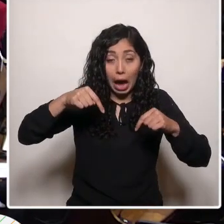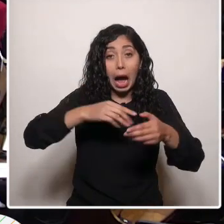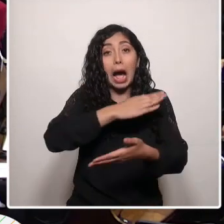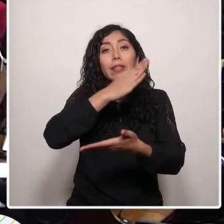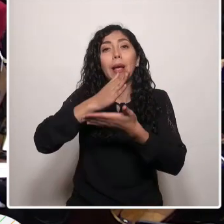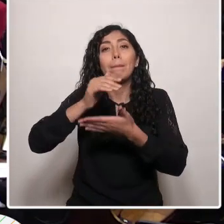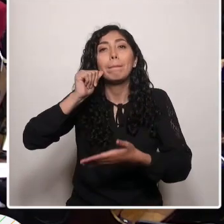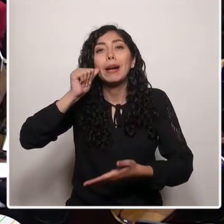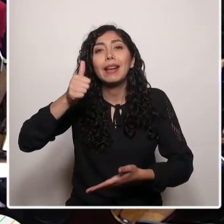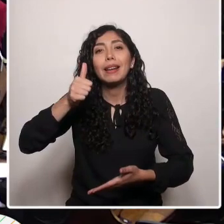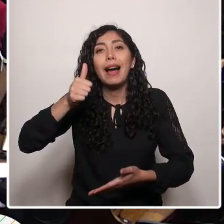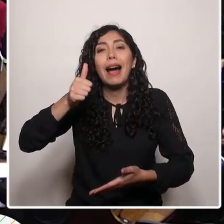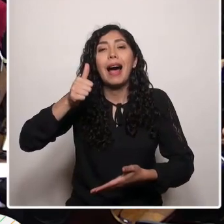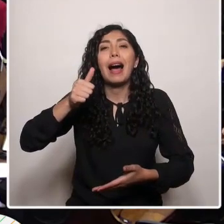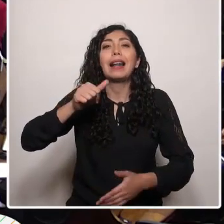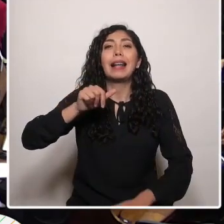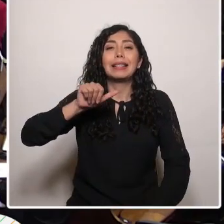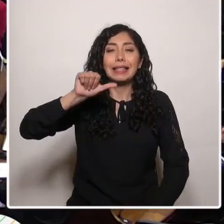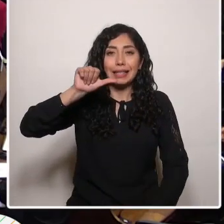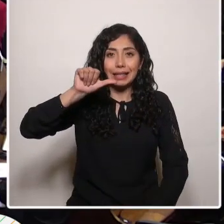a las 16 horas.